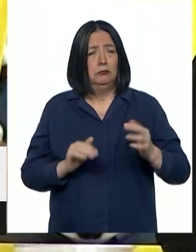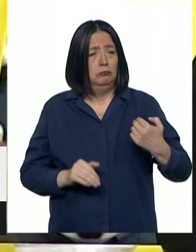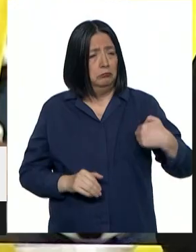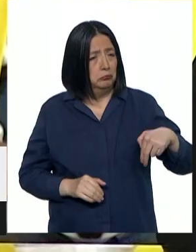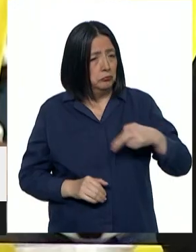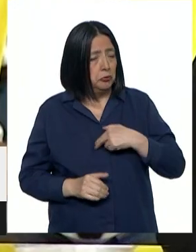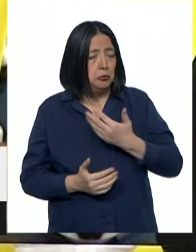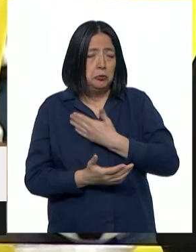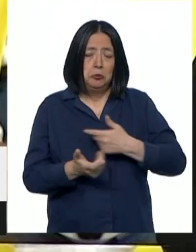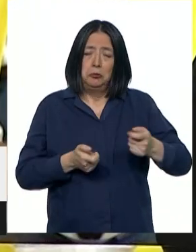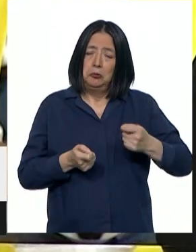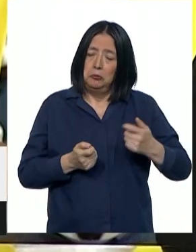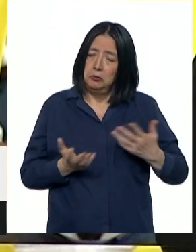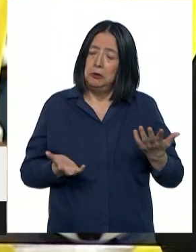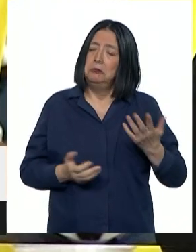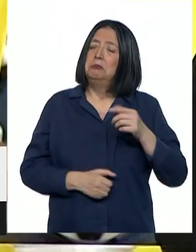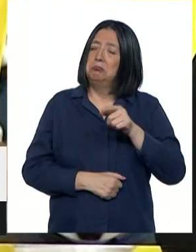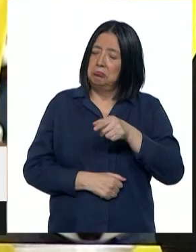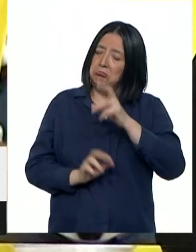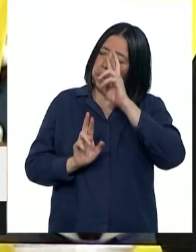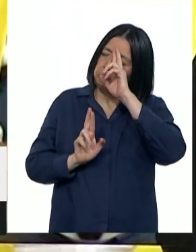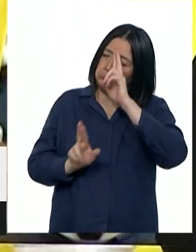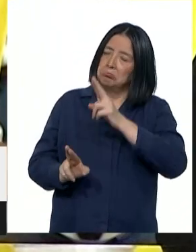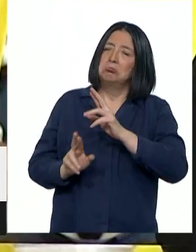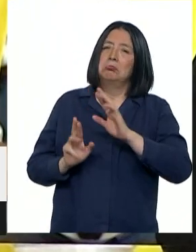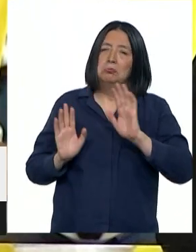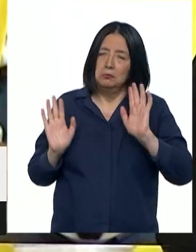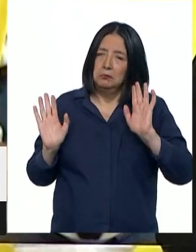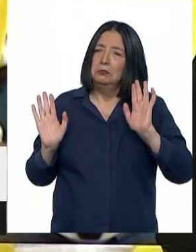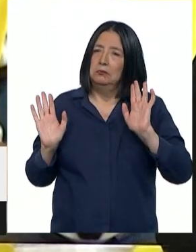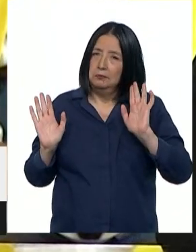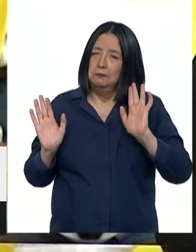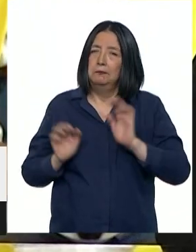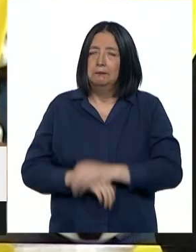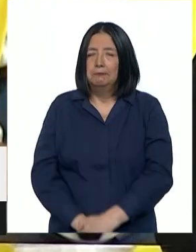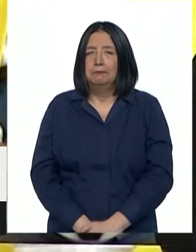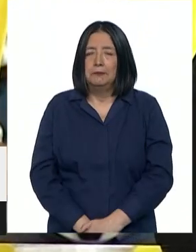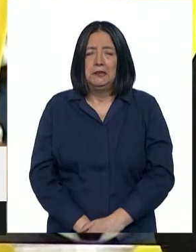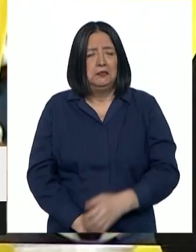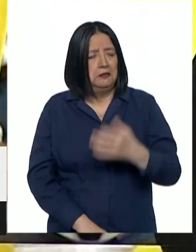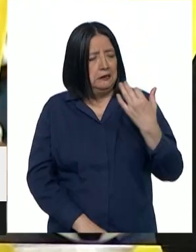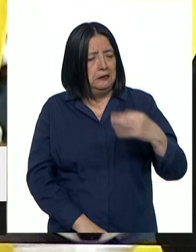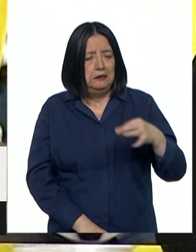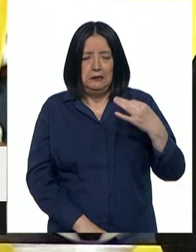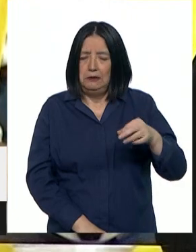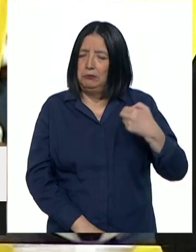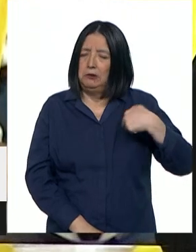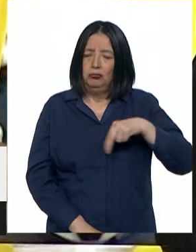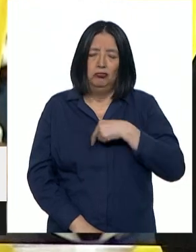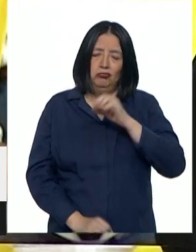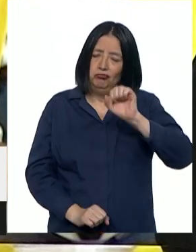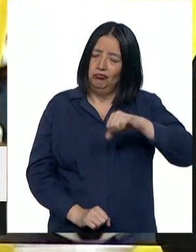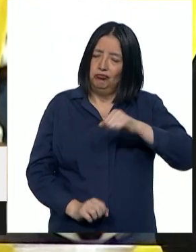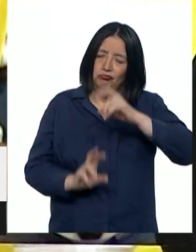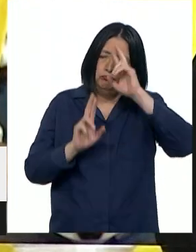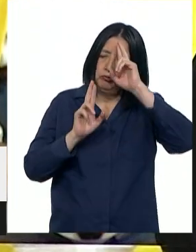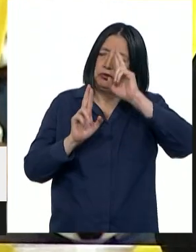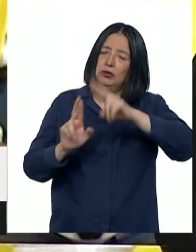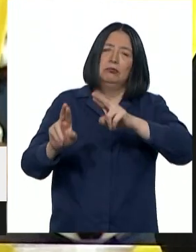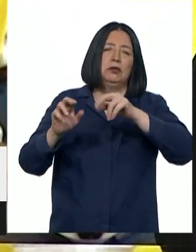gobierno las respetamos y siempre las hemos respetado.